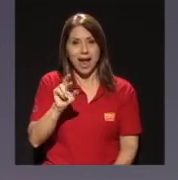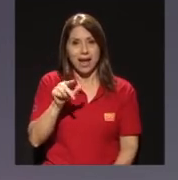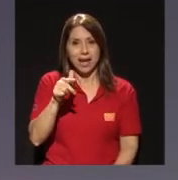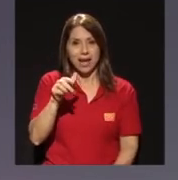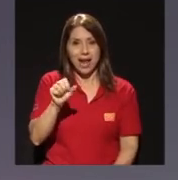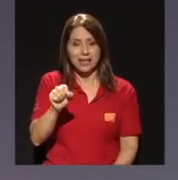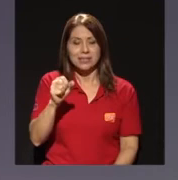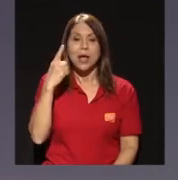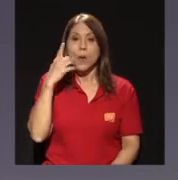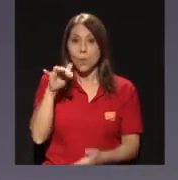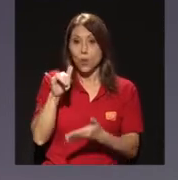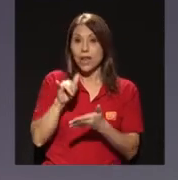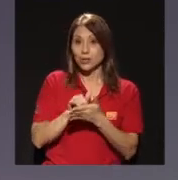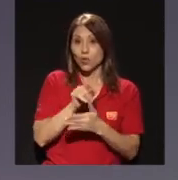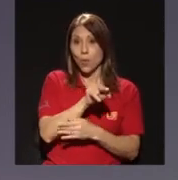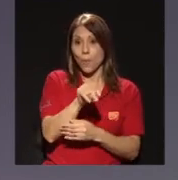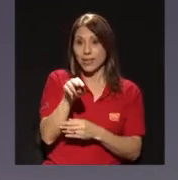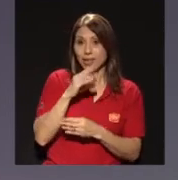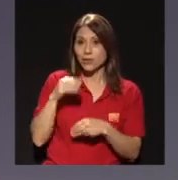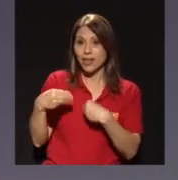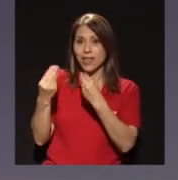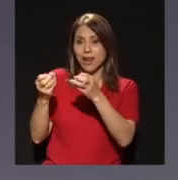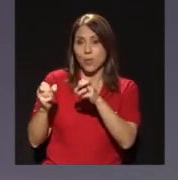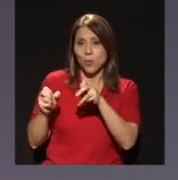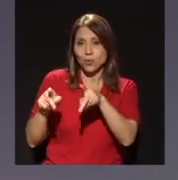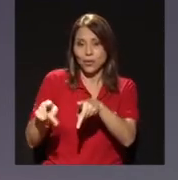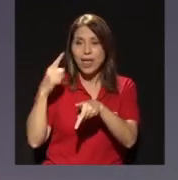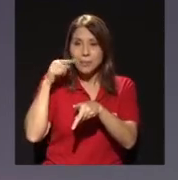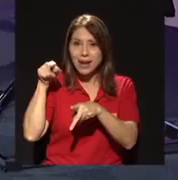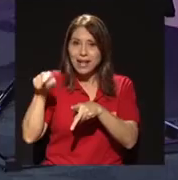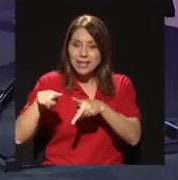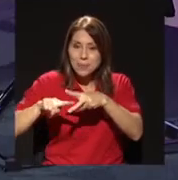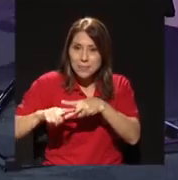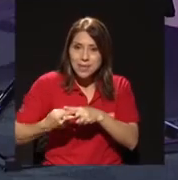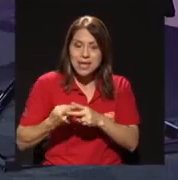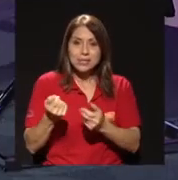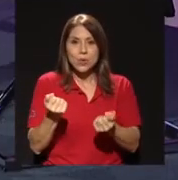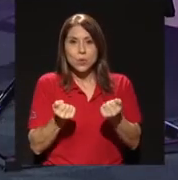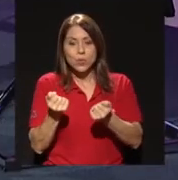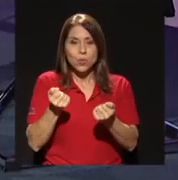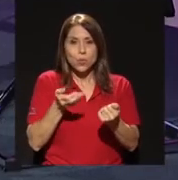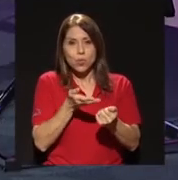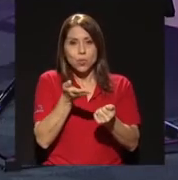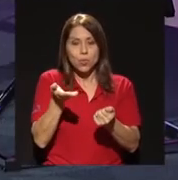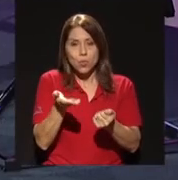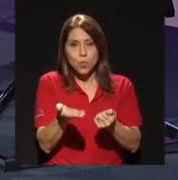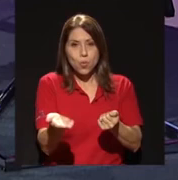sus compañeros de empezar a manejar esta clase de equipo. Cuando fui suplente